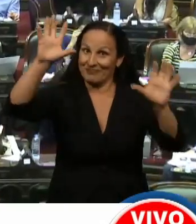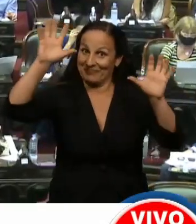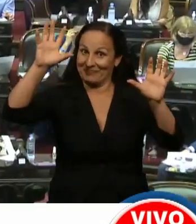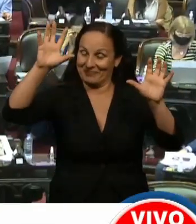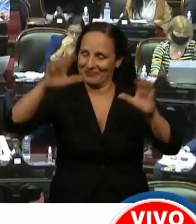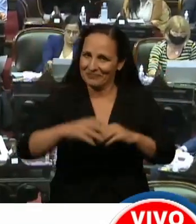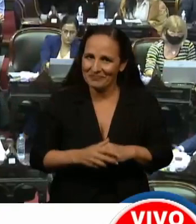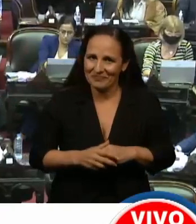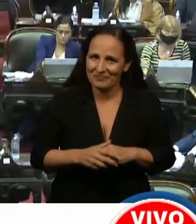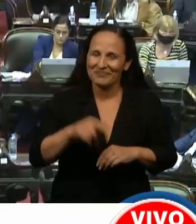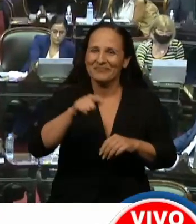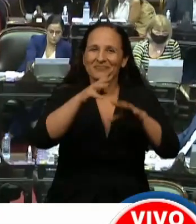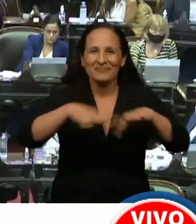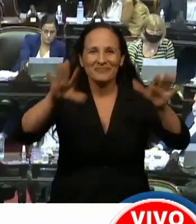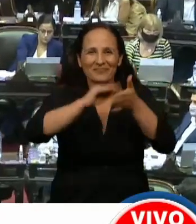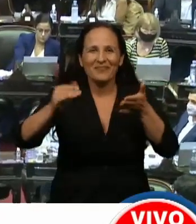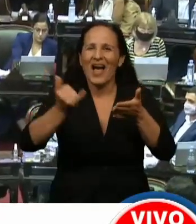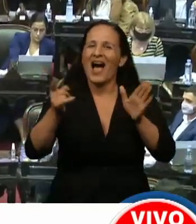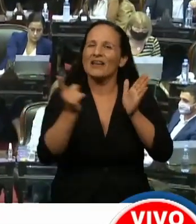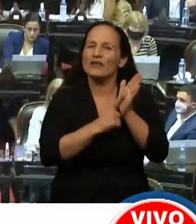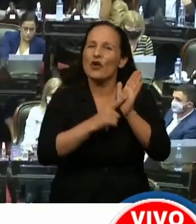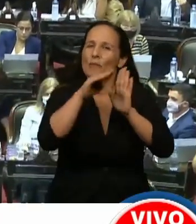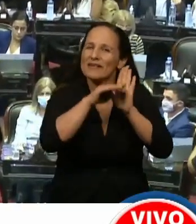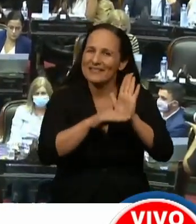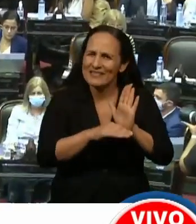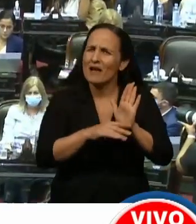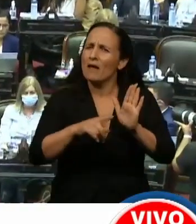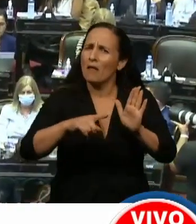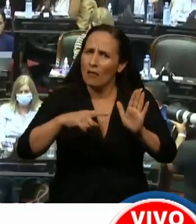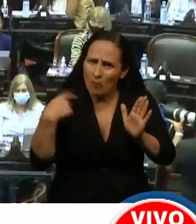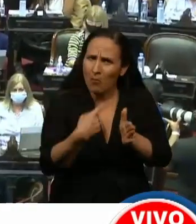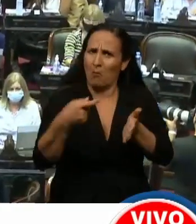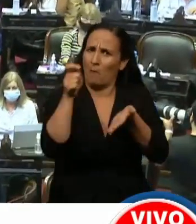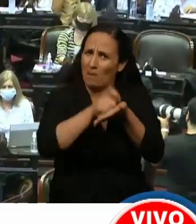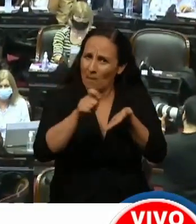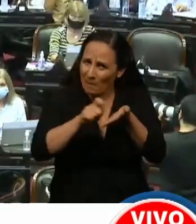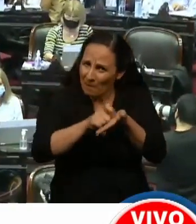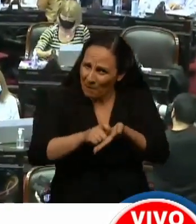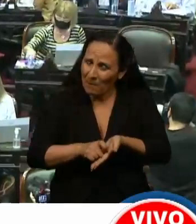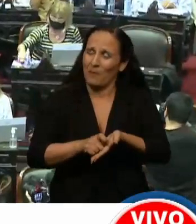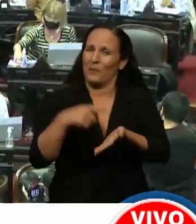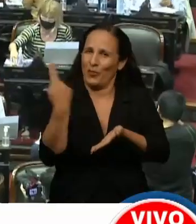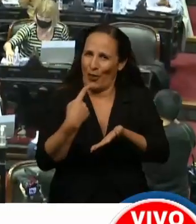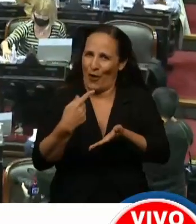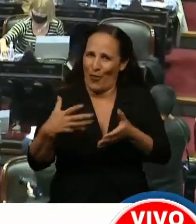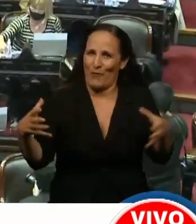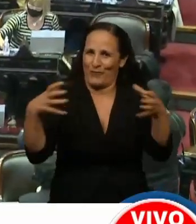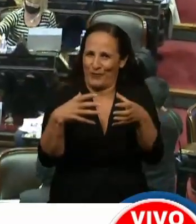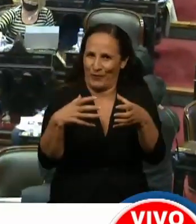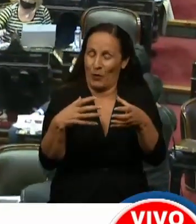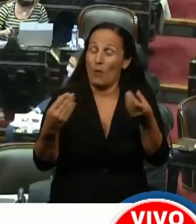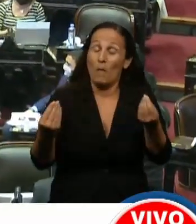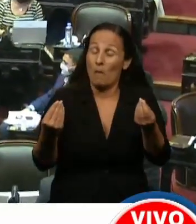que esta Cámara posee normas específicas que las hemos elaborado entre todos, porque